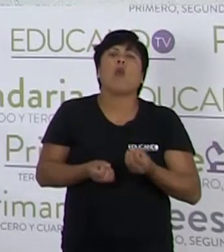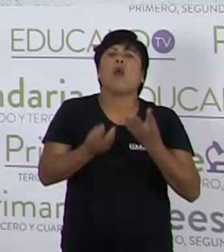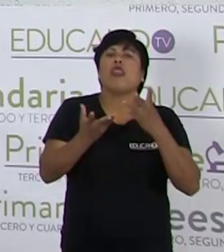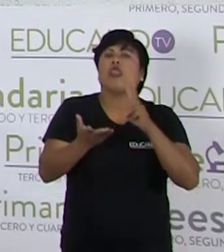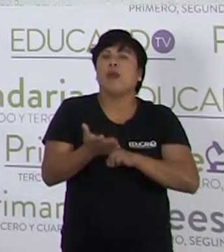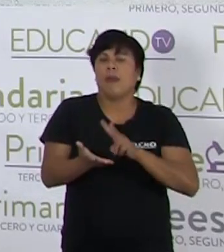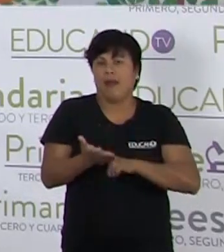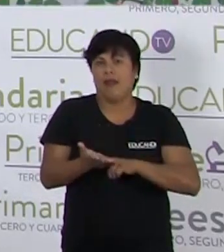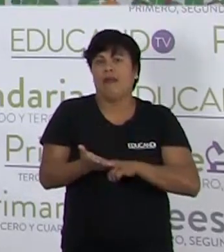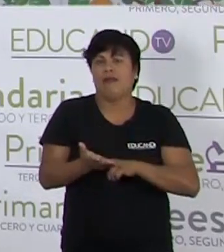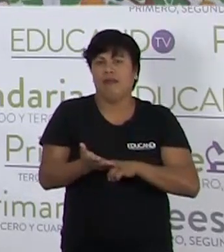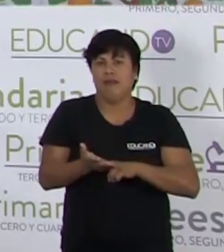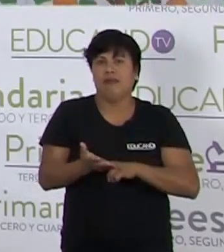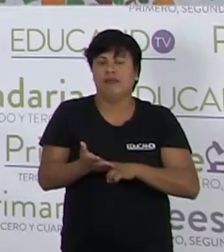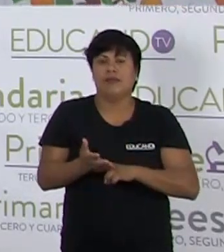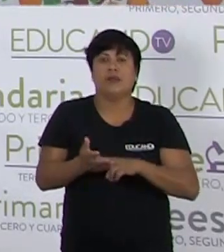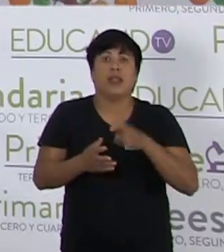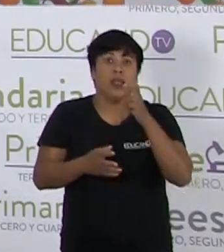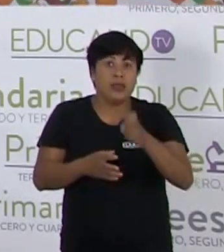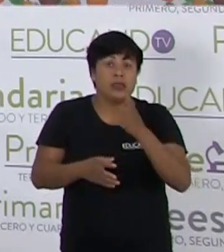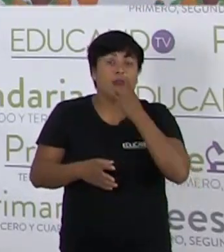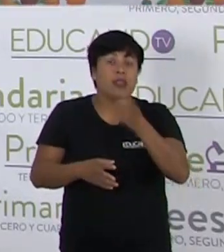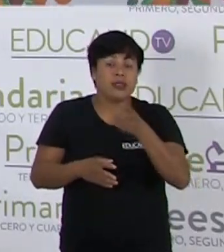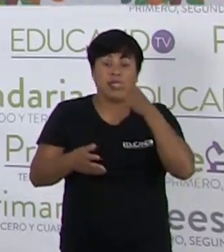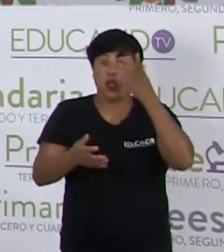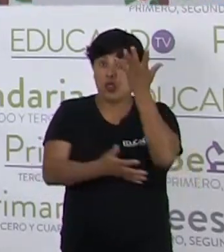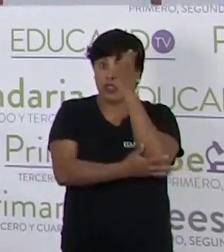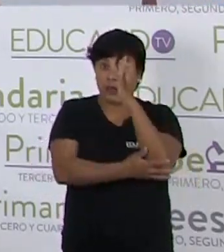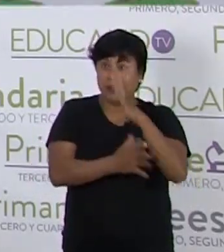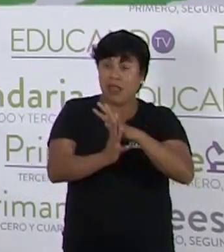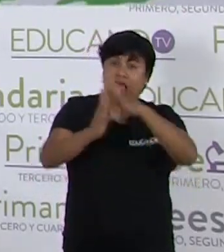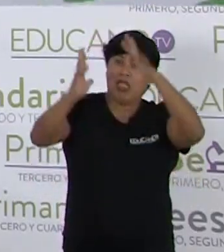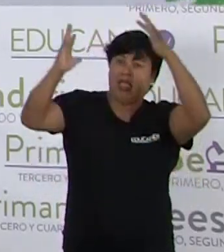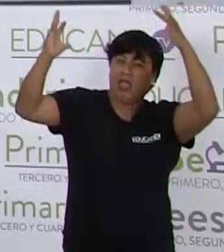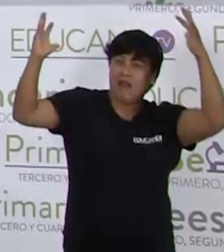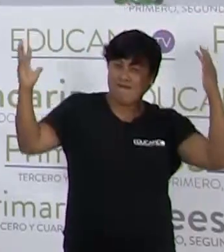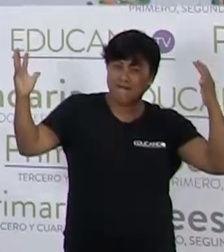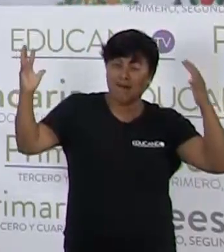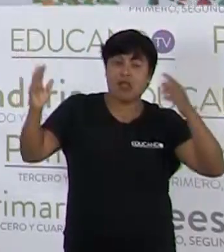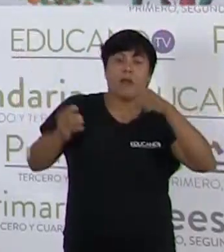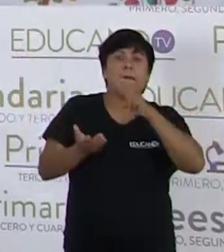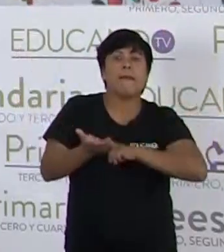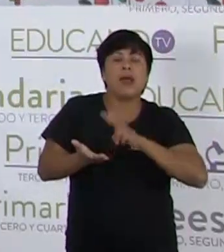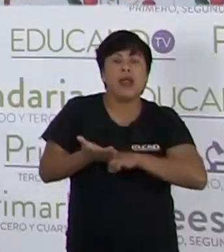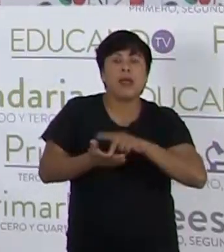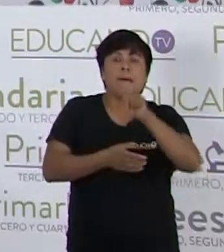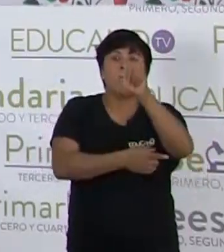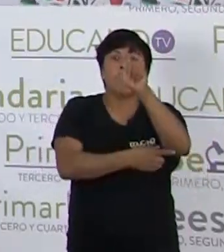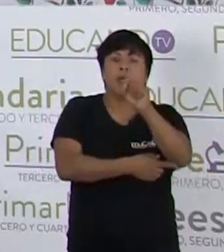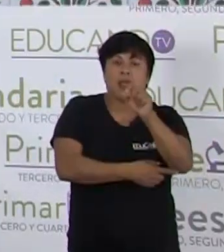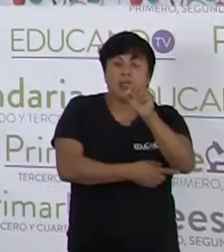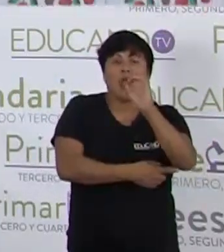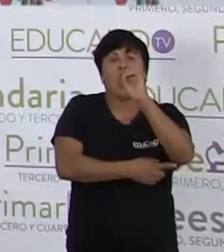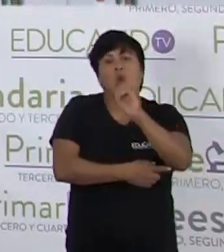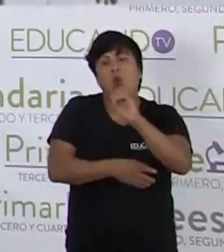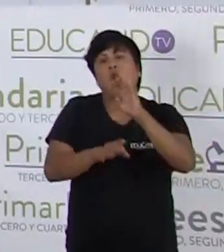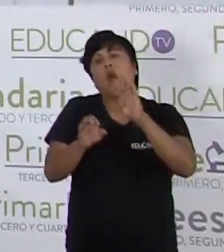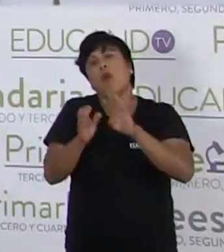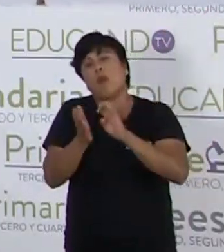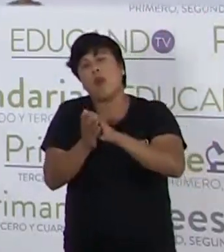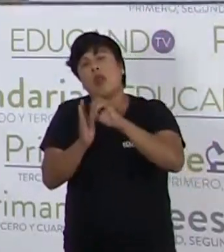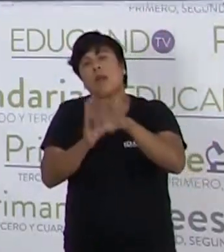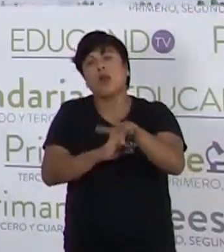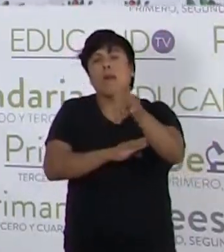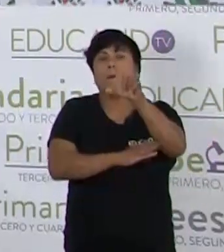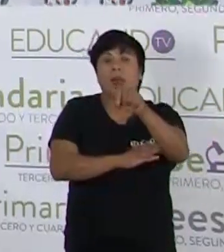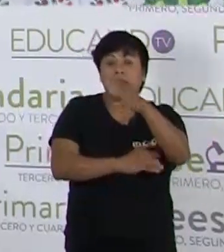vale. Nos dice que los árboles grandes valen 20 o están representando a